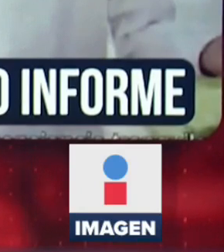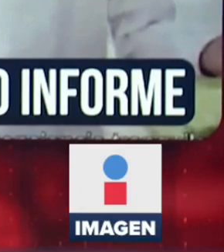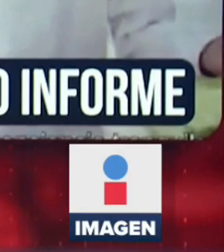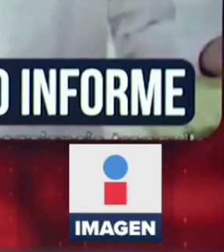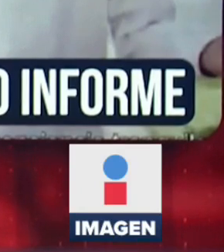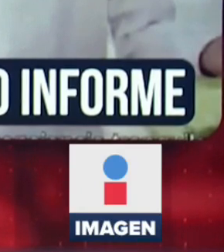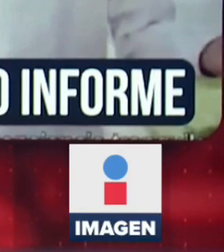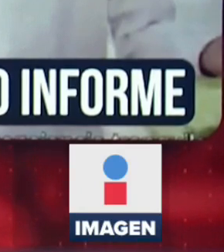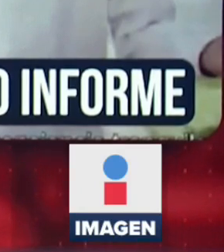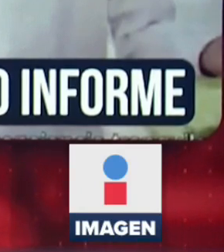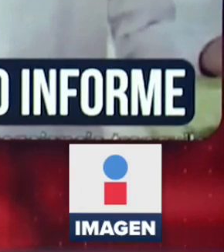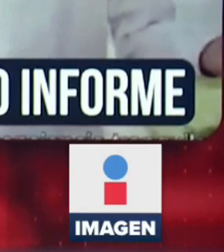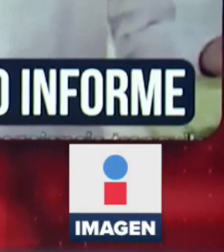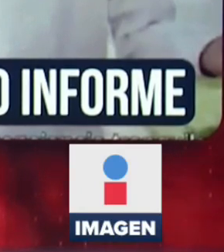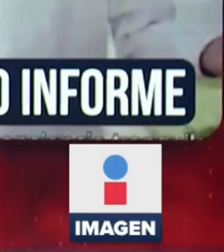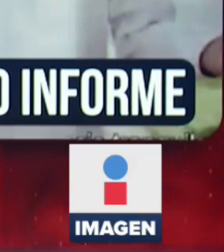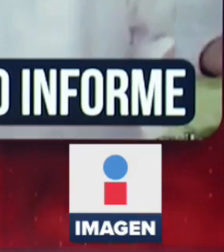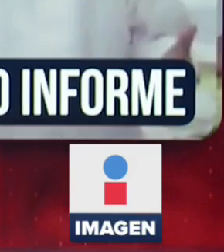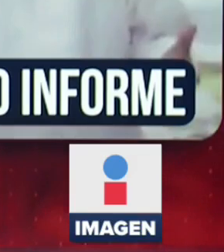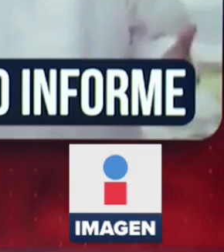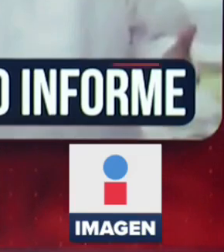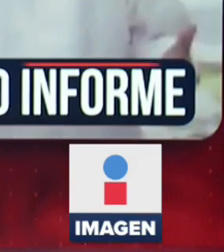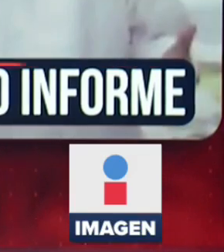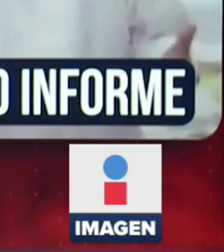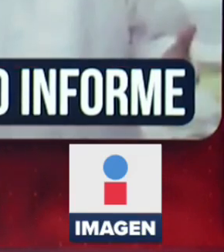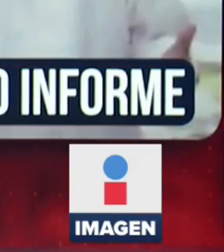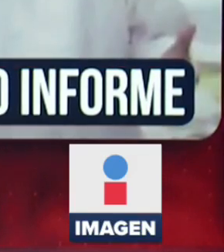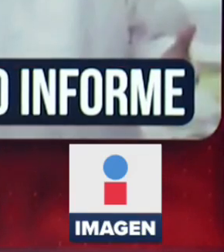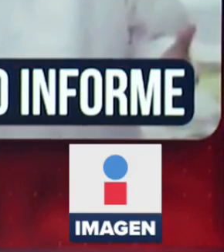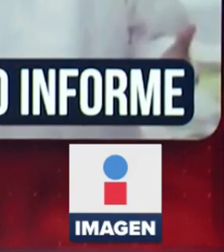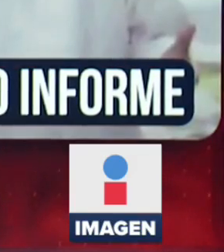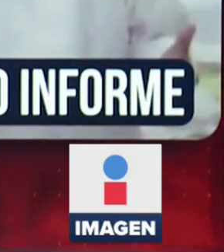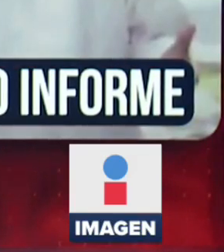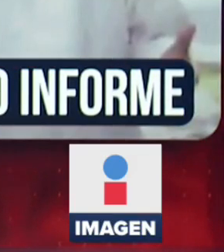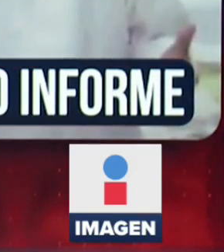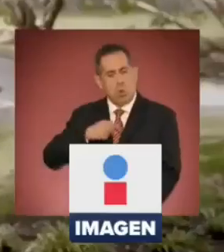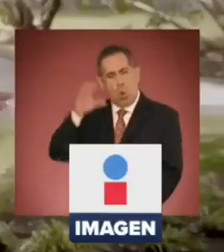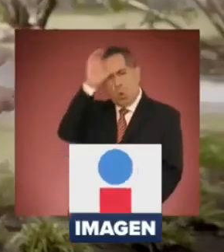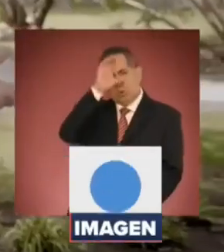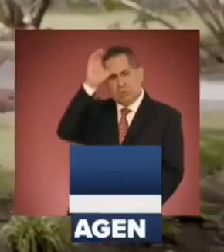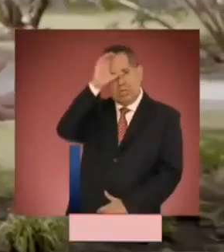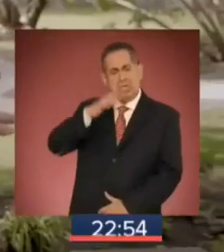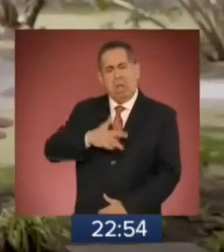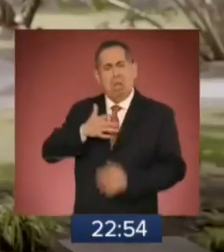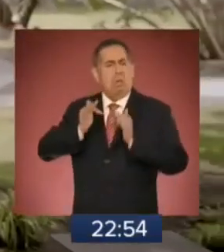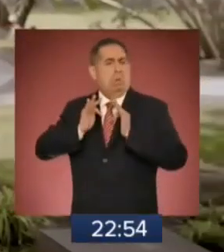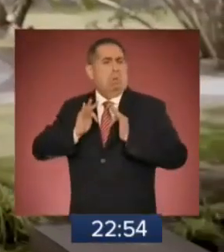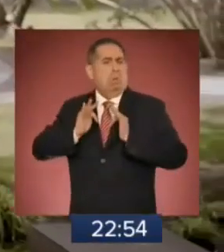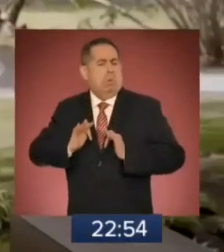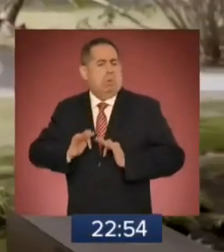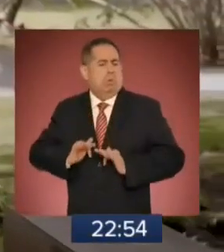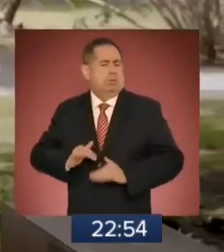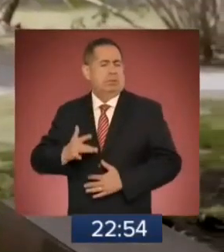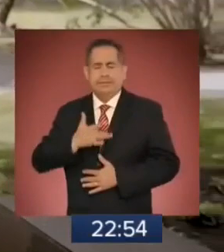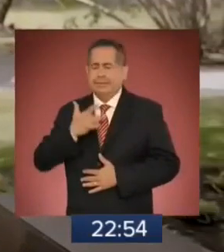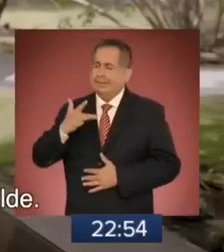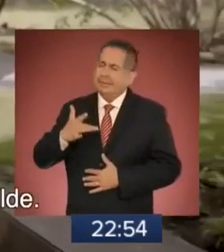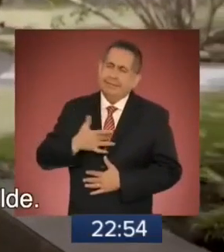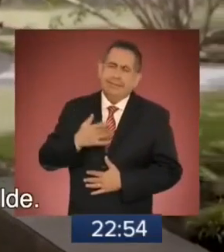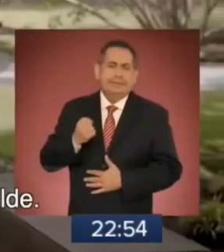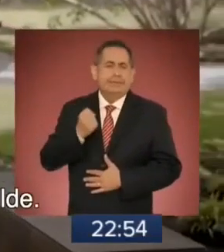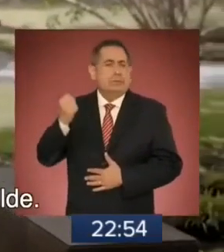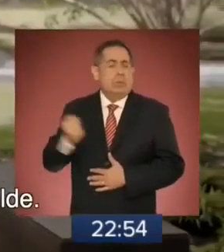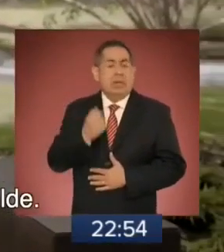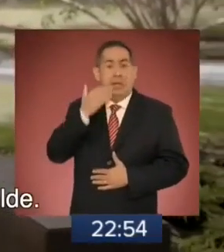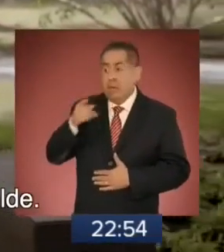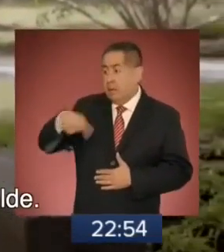Este fue el primero que compartió el presidente. Tenemos nuestra conciencia tranquila y